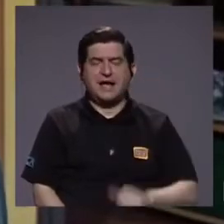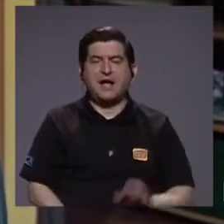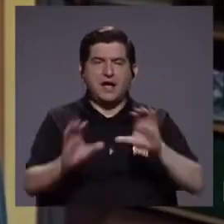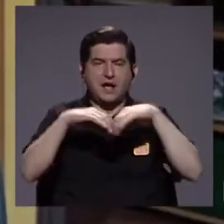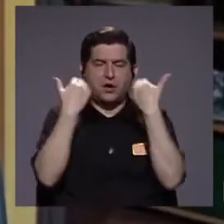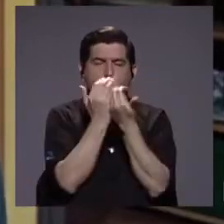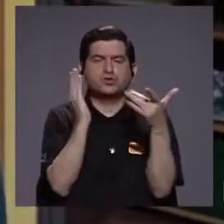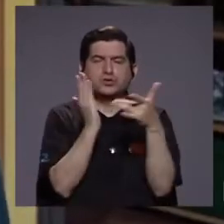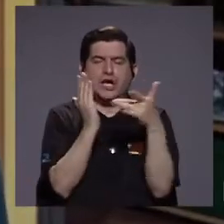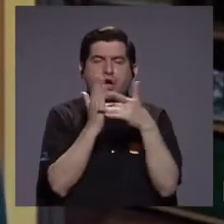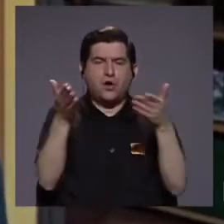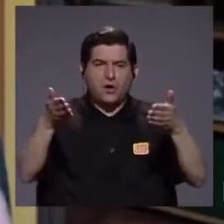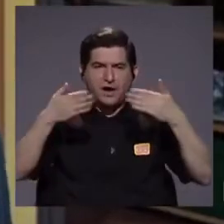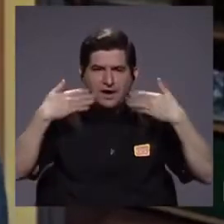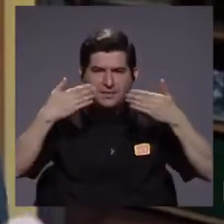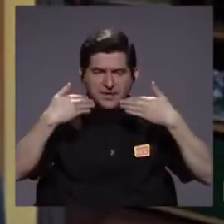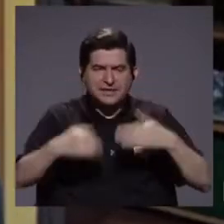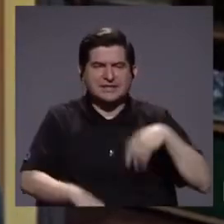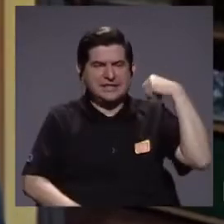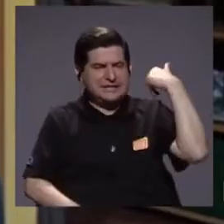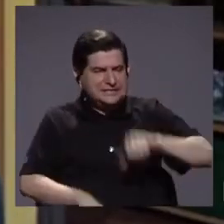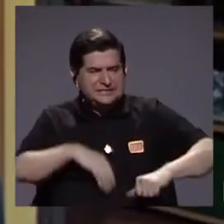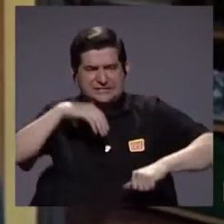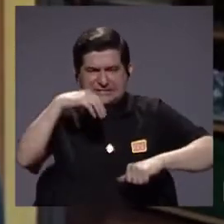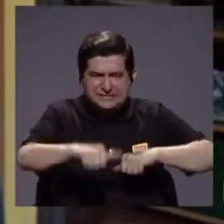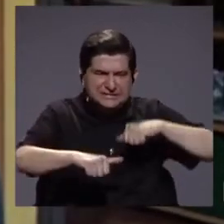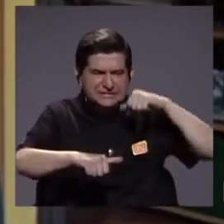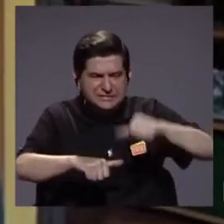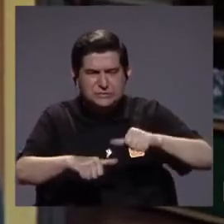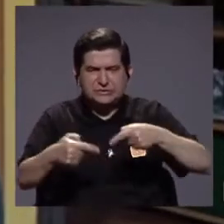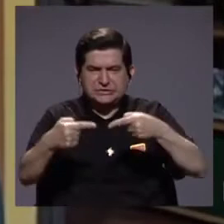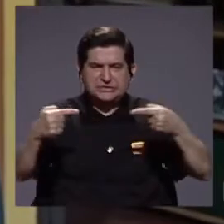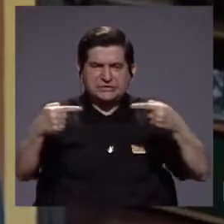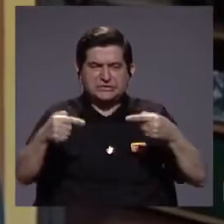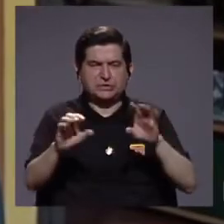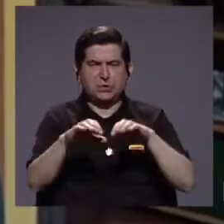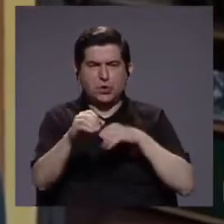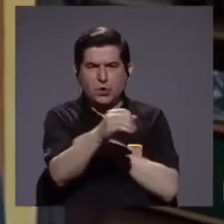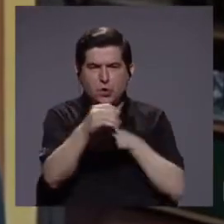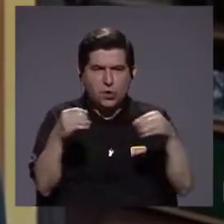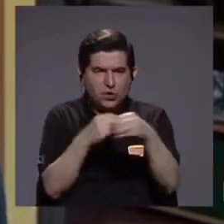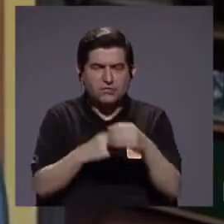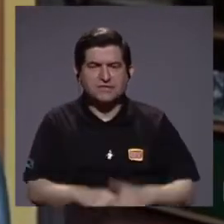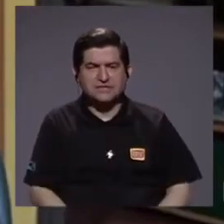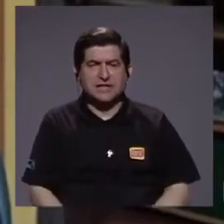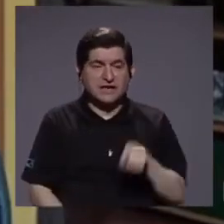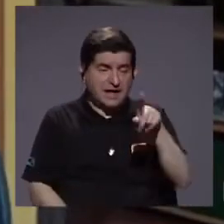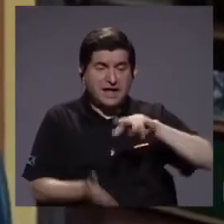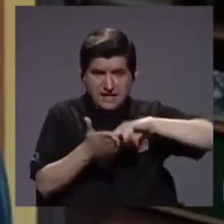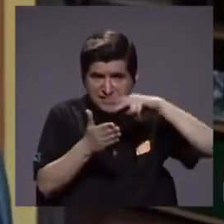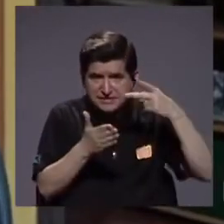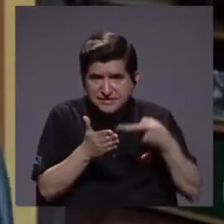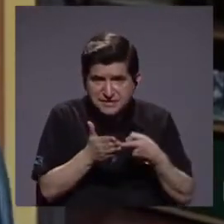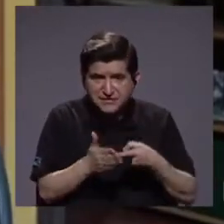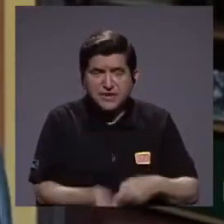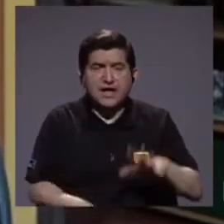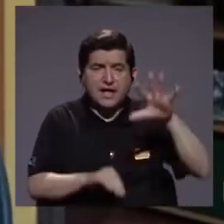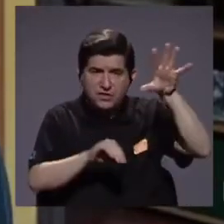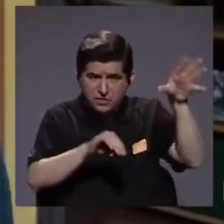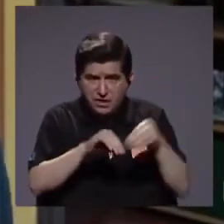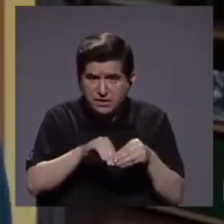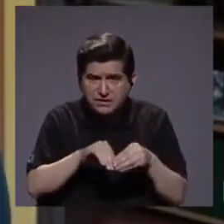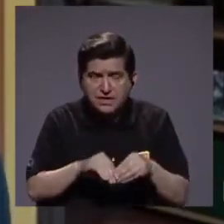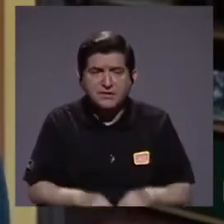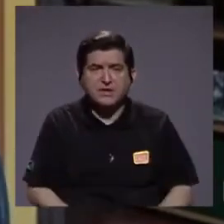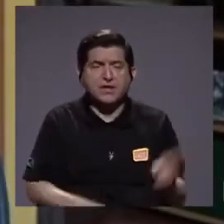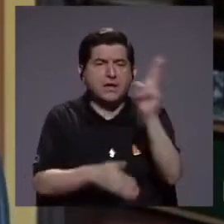Ambiental, esta pugna con esta oficina de que estos conceptos deben de estar integrados